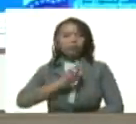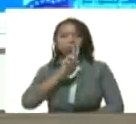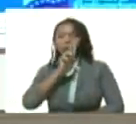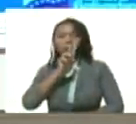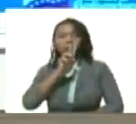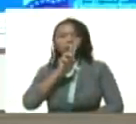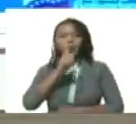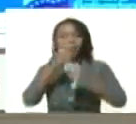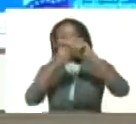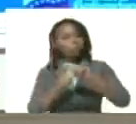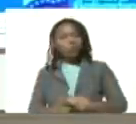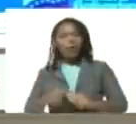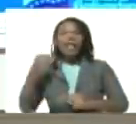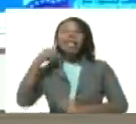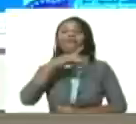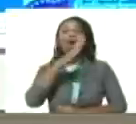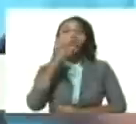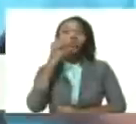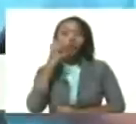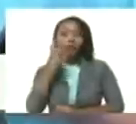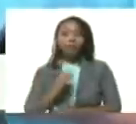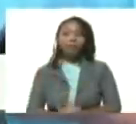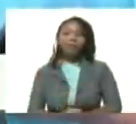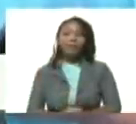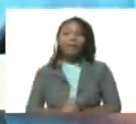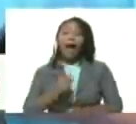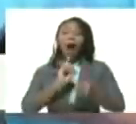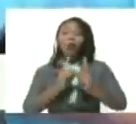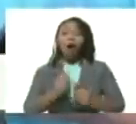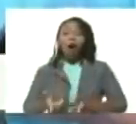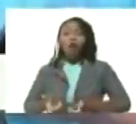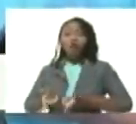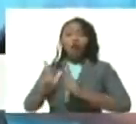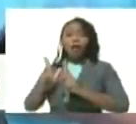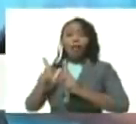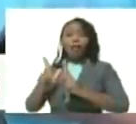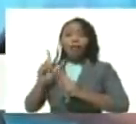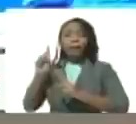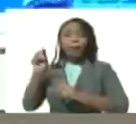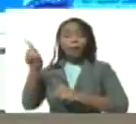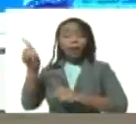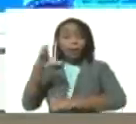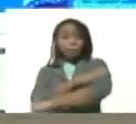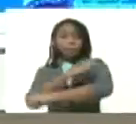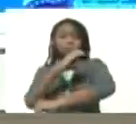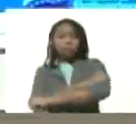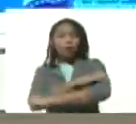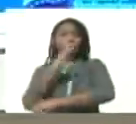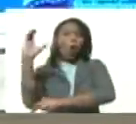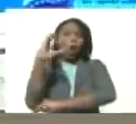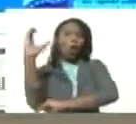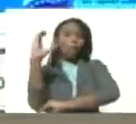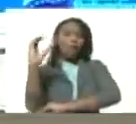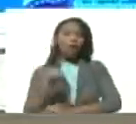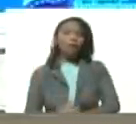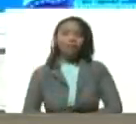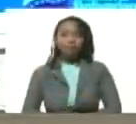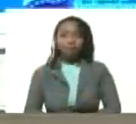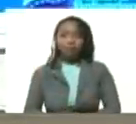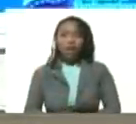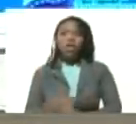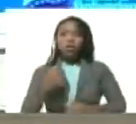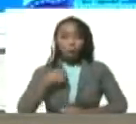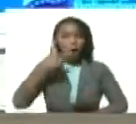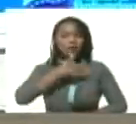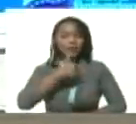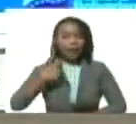sumó Iván Duque y autoridades de la oligarquía colombiana. Yo quiero